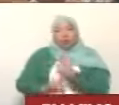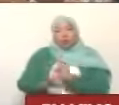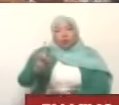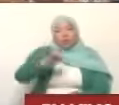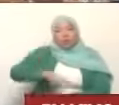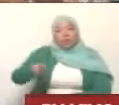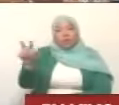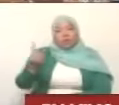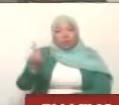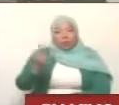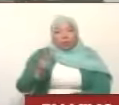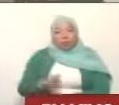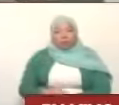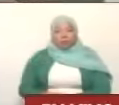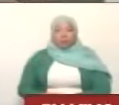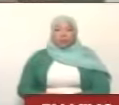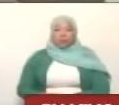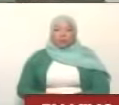ambos países.